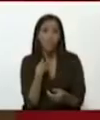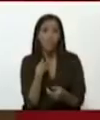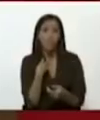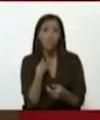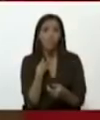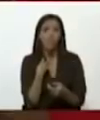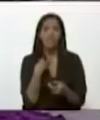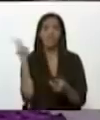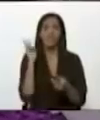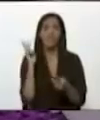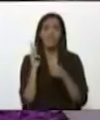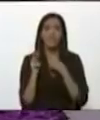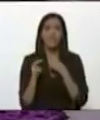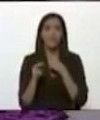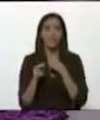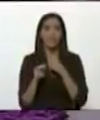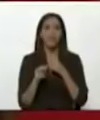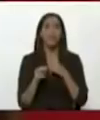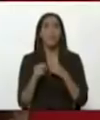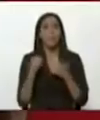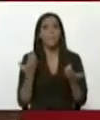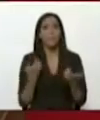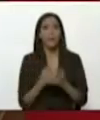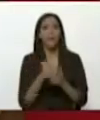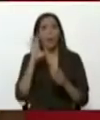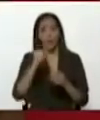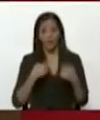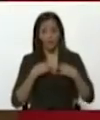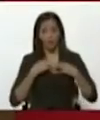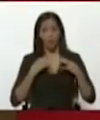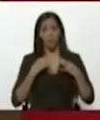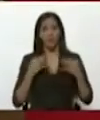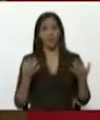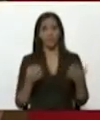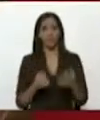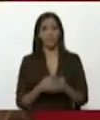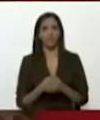en Venezuela para comprar ropa.